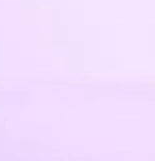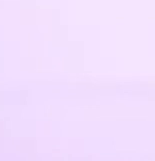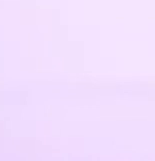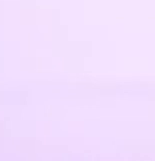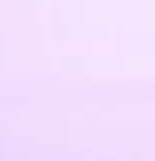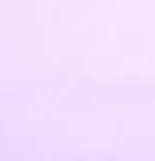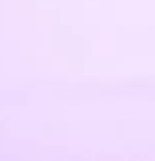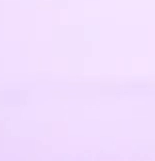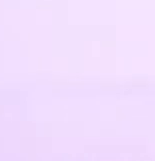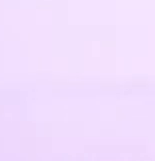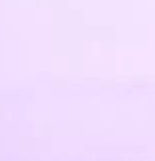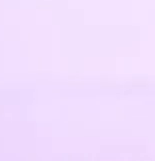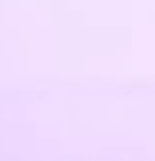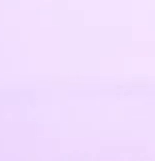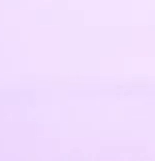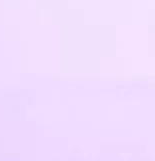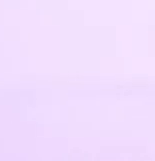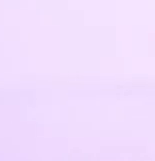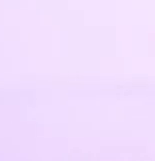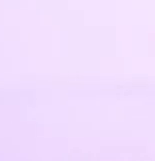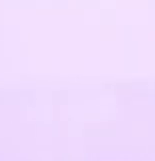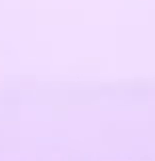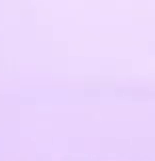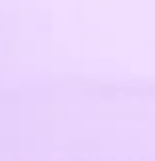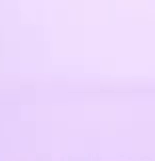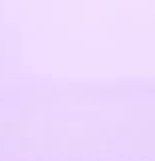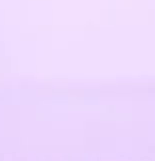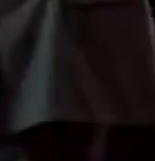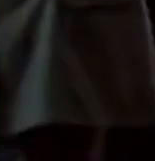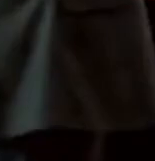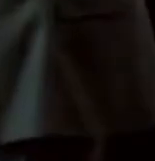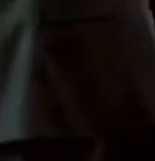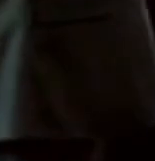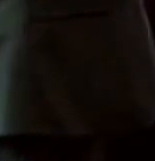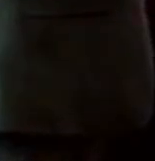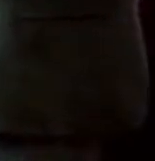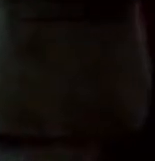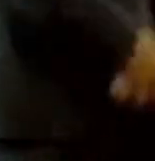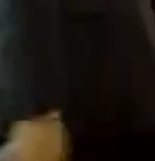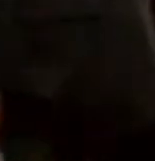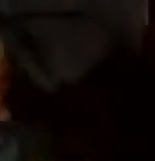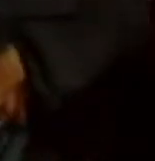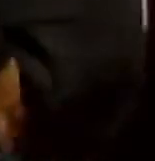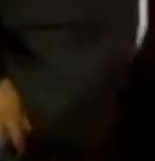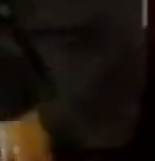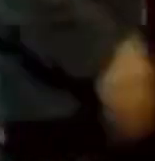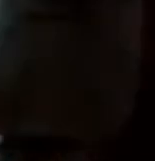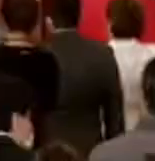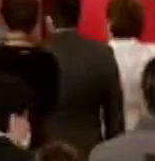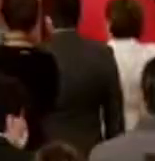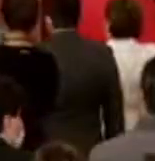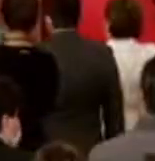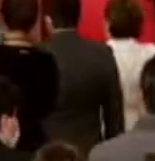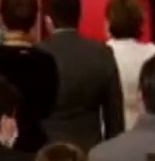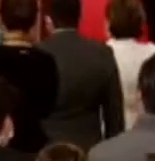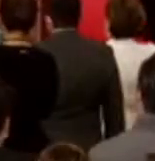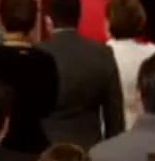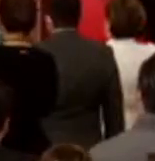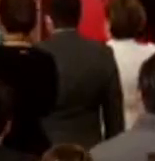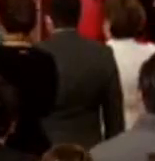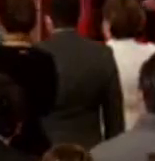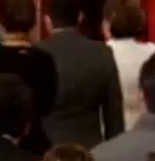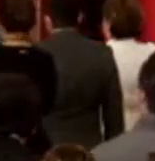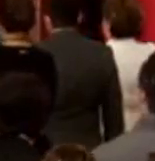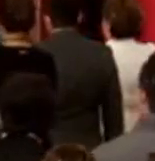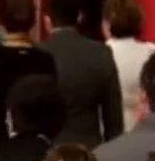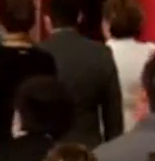¡Protesto! El 12 de septiembre de 2021, el gobierno del estado de Zacatecas inicia una nueva administración bajo